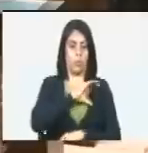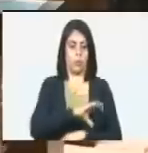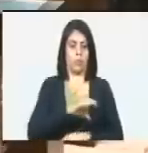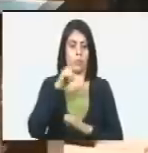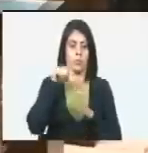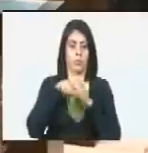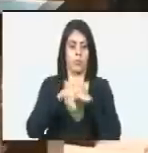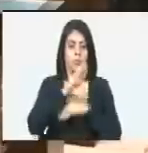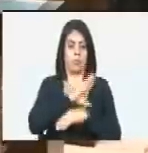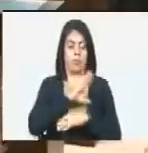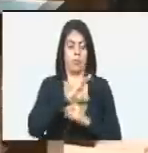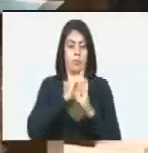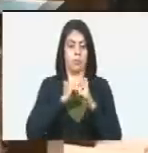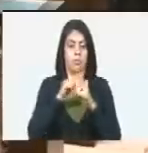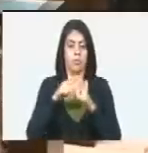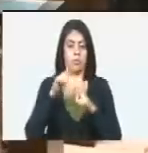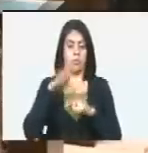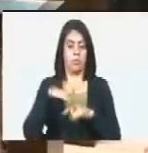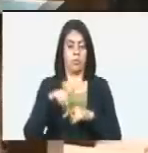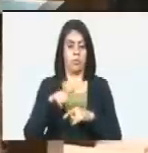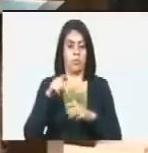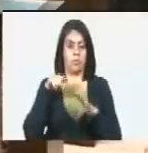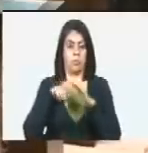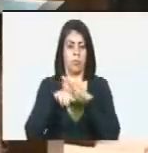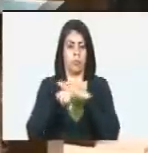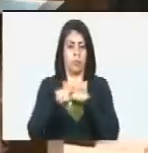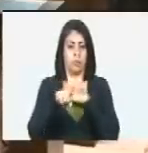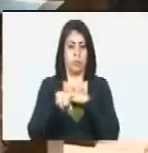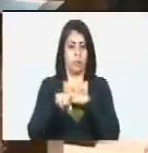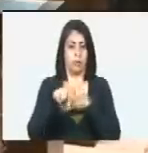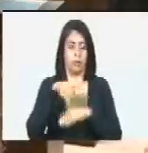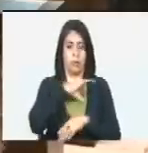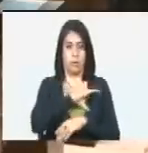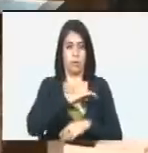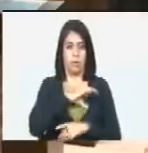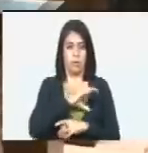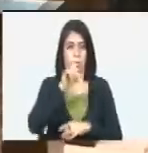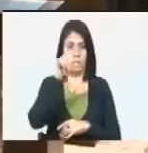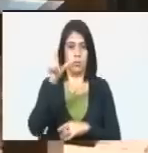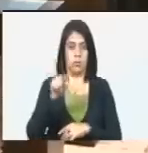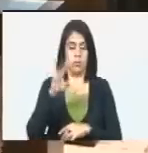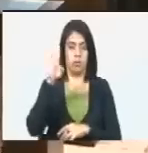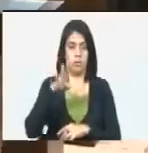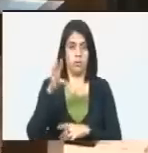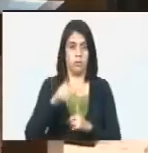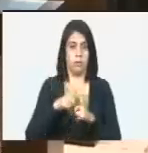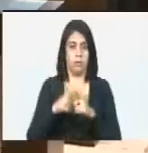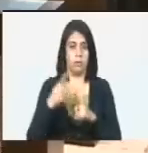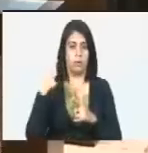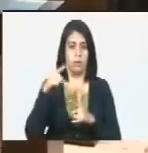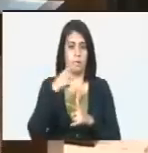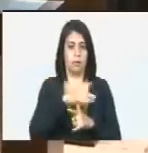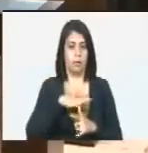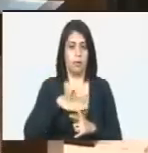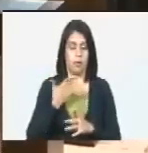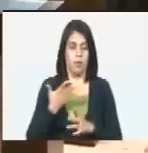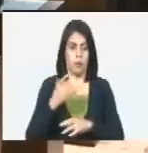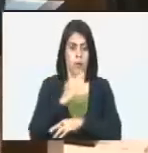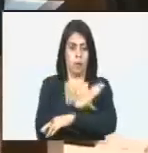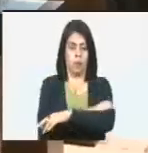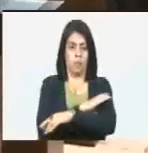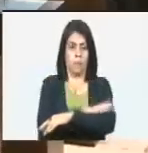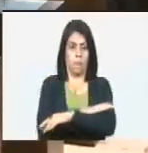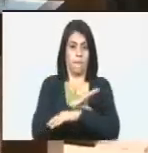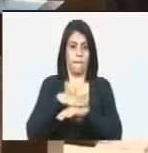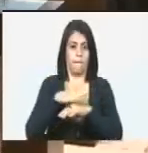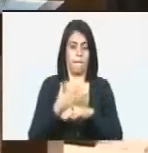Corporis, en lo adentro de la Comisión del Esequibo, es que ahí actúa la oposición y los